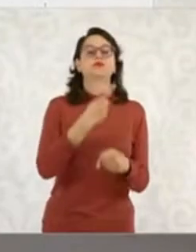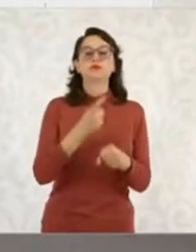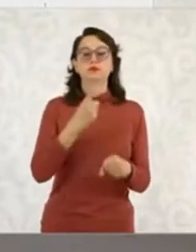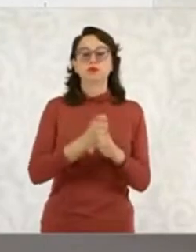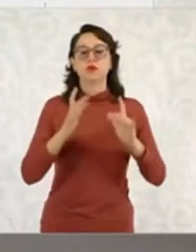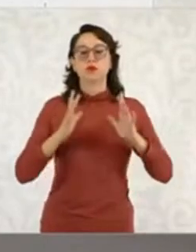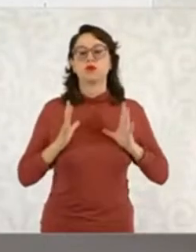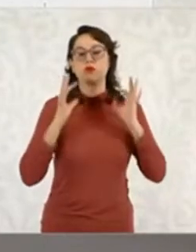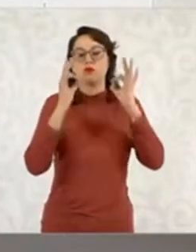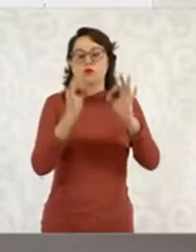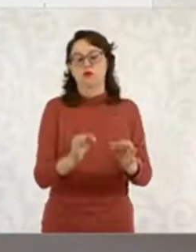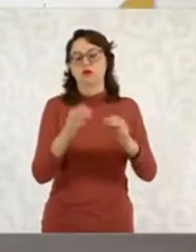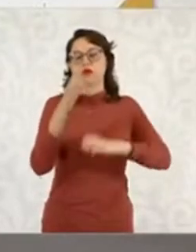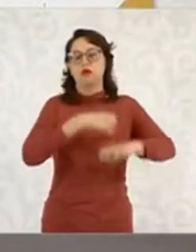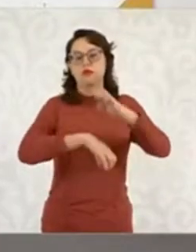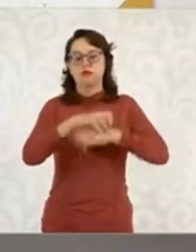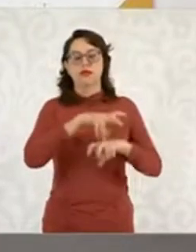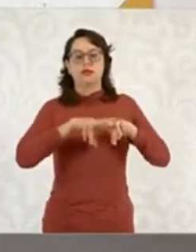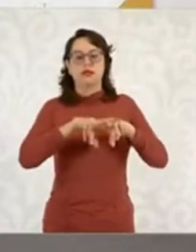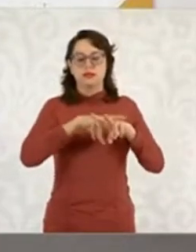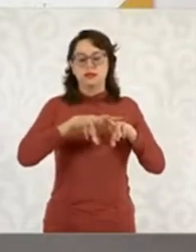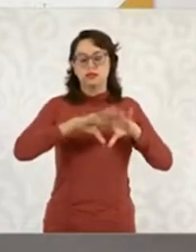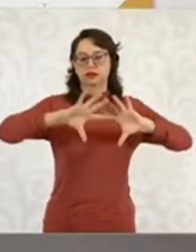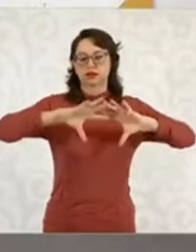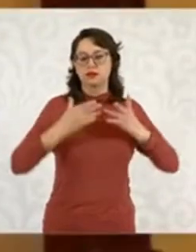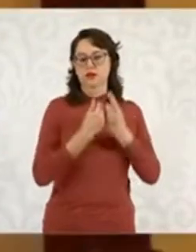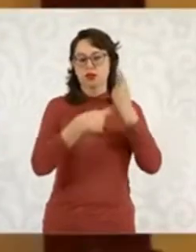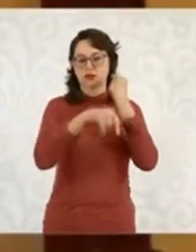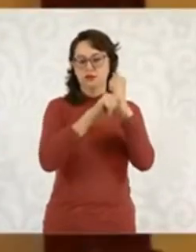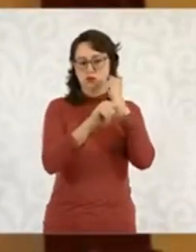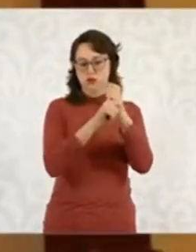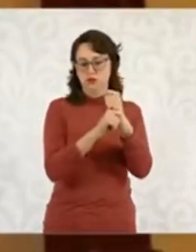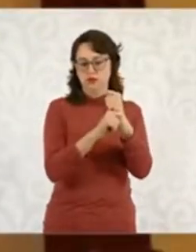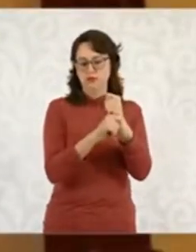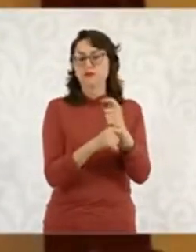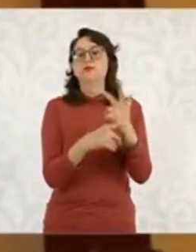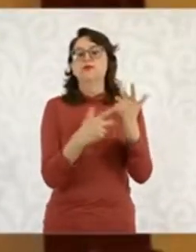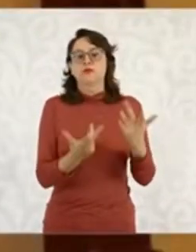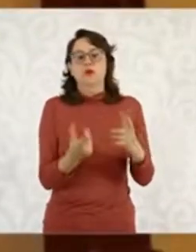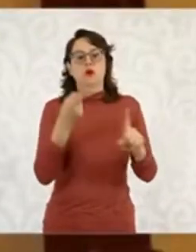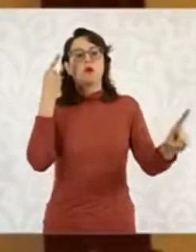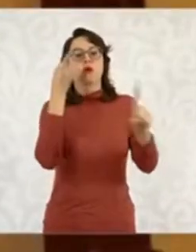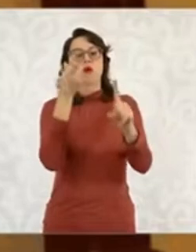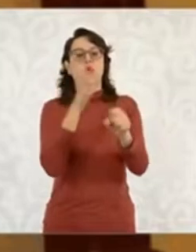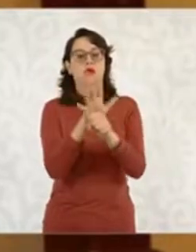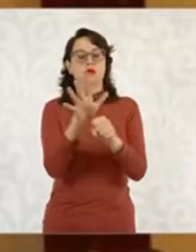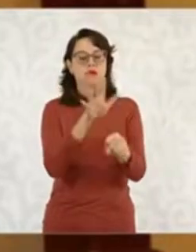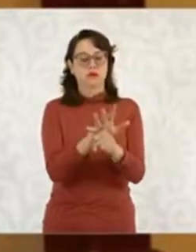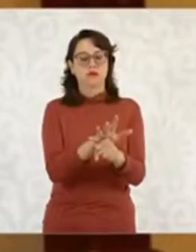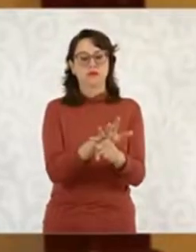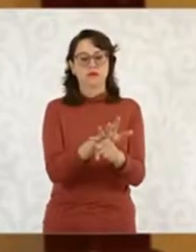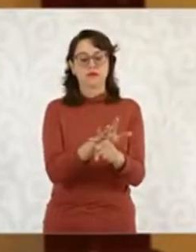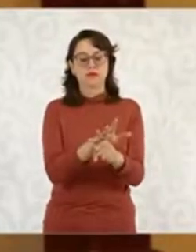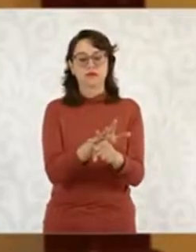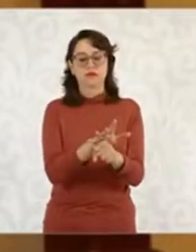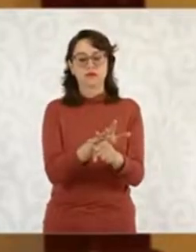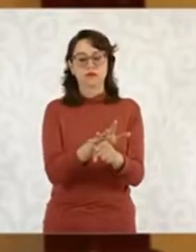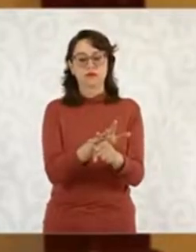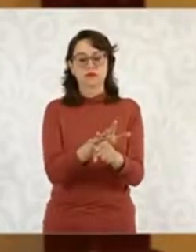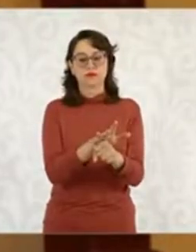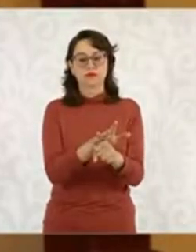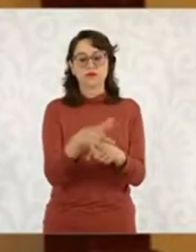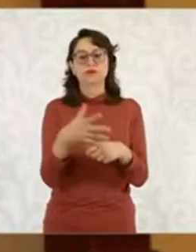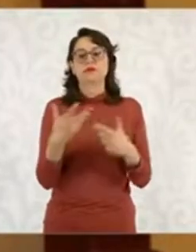Público Integrado, que tiene como objetivo digamos, hay una armonización de la ley que tiene que ver con